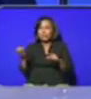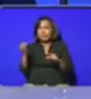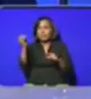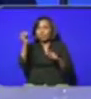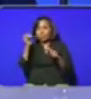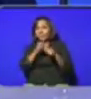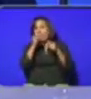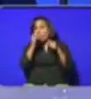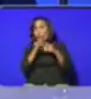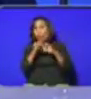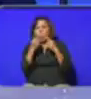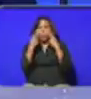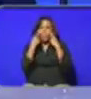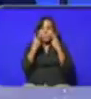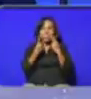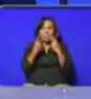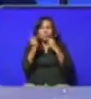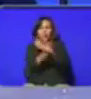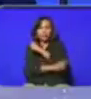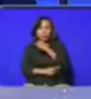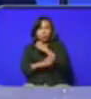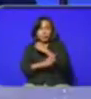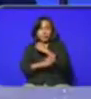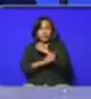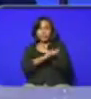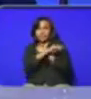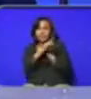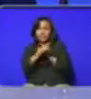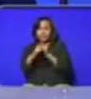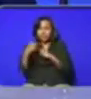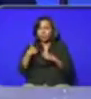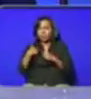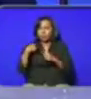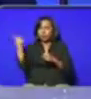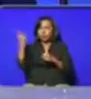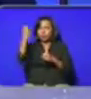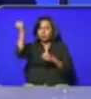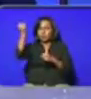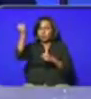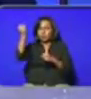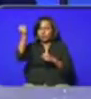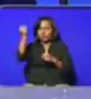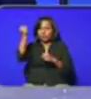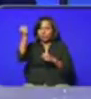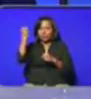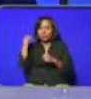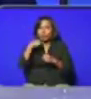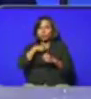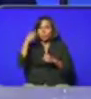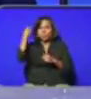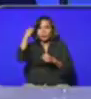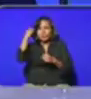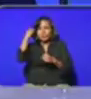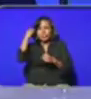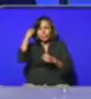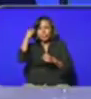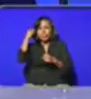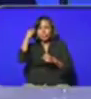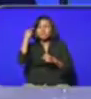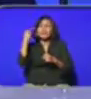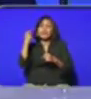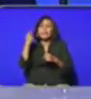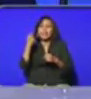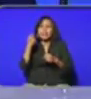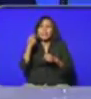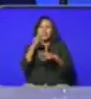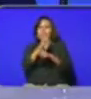tuvieron éxito en estos modelos no entramos a estudiar carreras largas, sino carreras cortas,